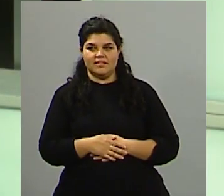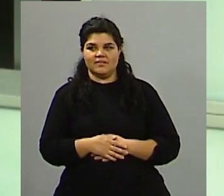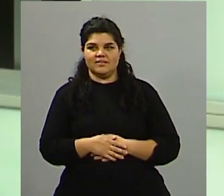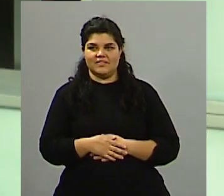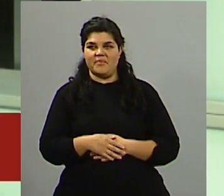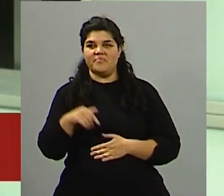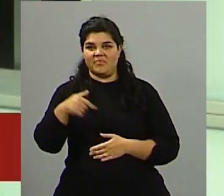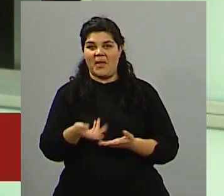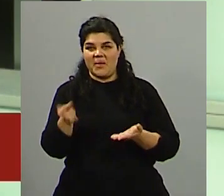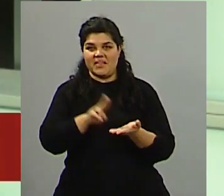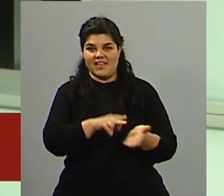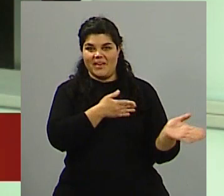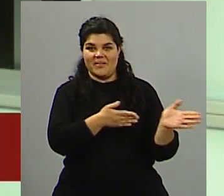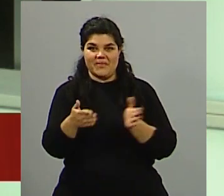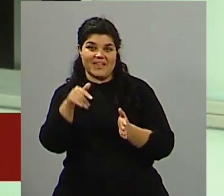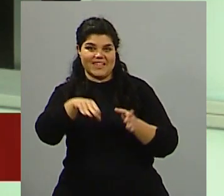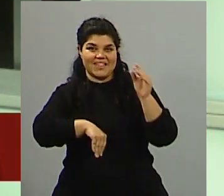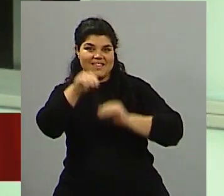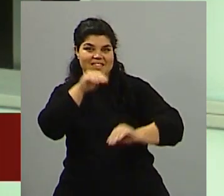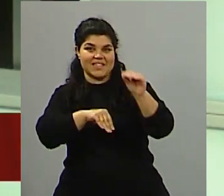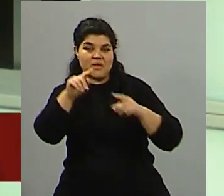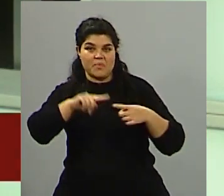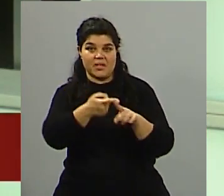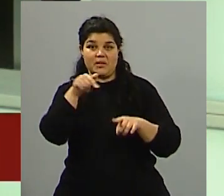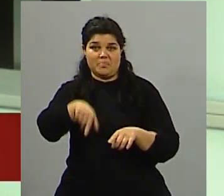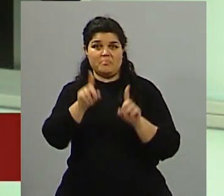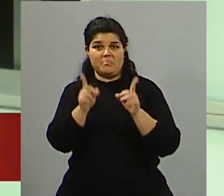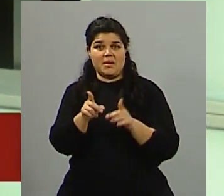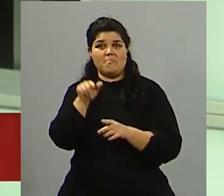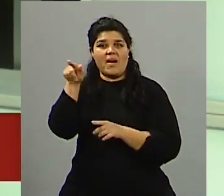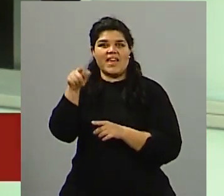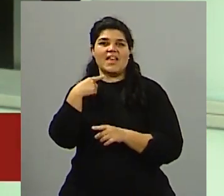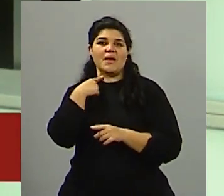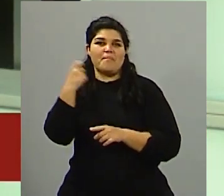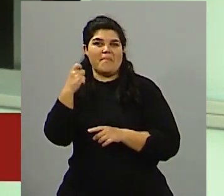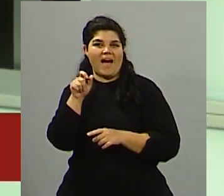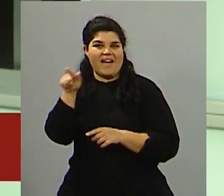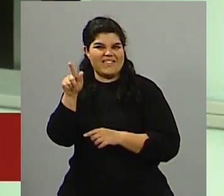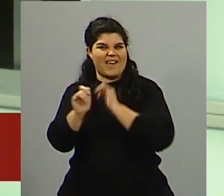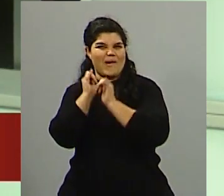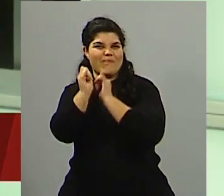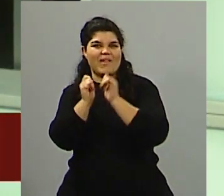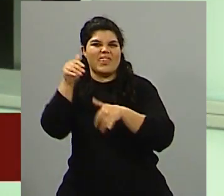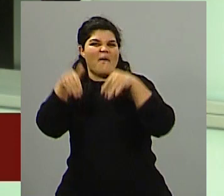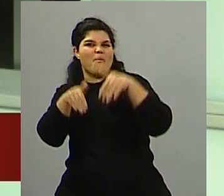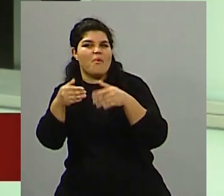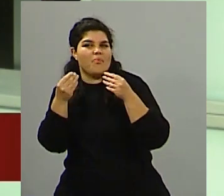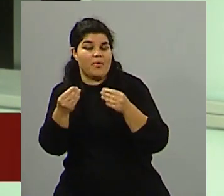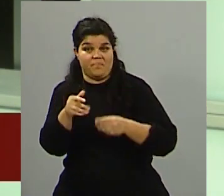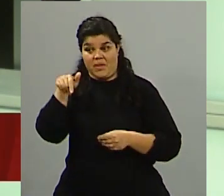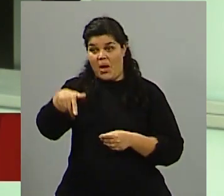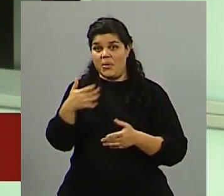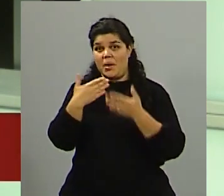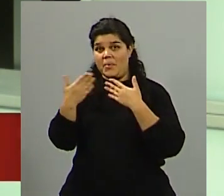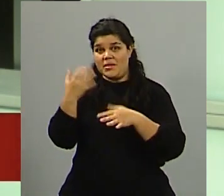Bueno, estamos aquí en Chat Político y seguimos hablando del resultado electoral en España. ¿Cuál es la influencia? Le vamos a preguntar a Ulises Adamo,